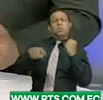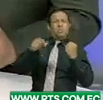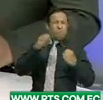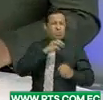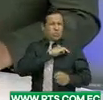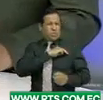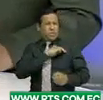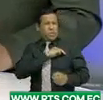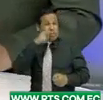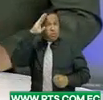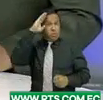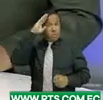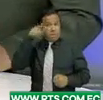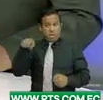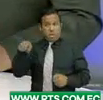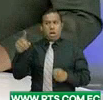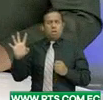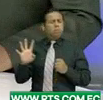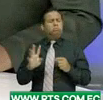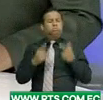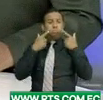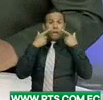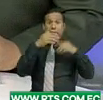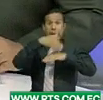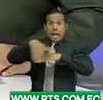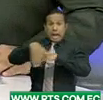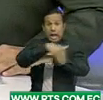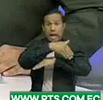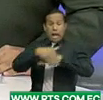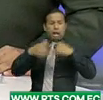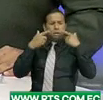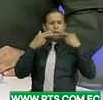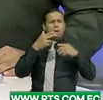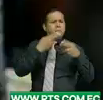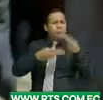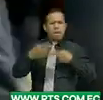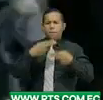habría ocurrido cuando los uniformados controlaban el espacio público.